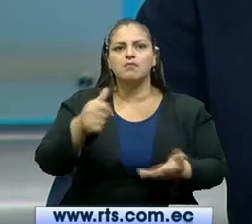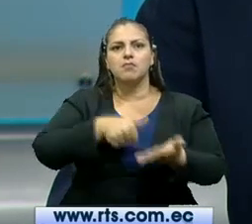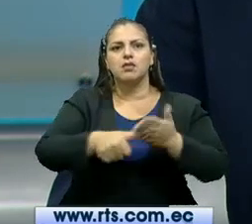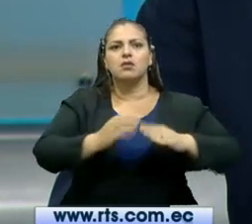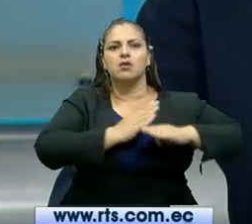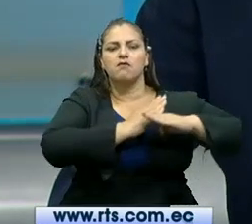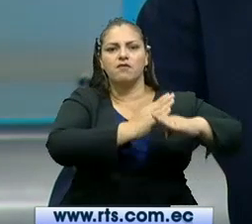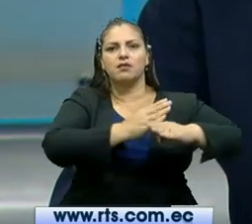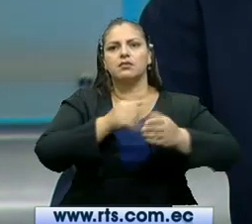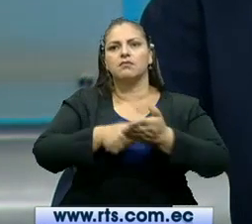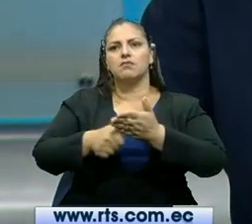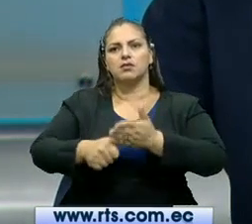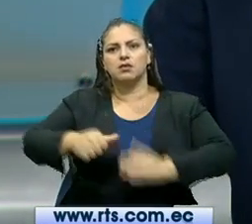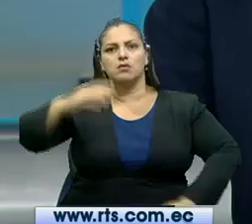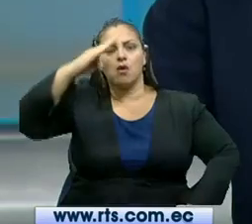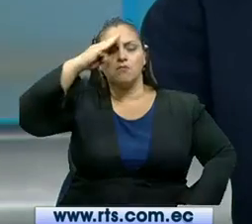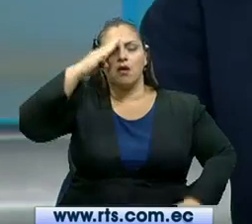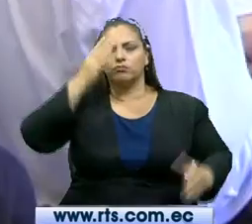Jorge Escobar con los detalles.